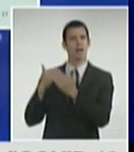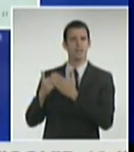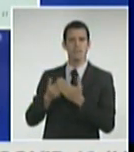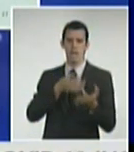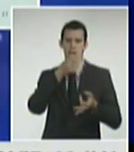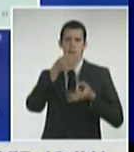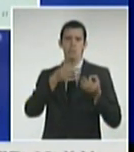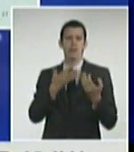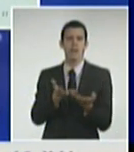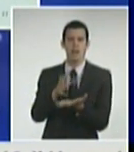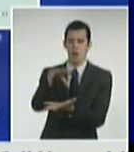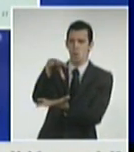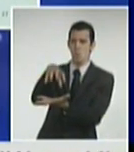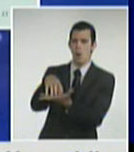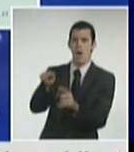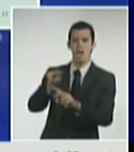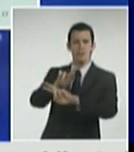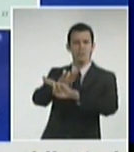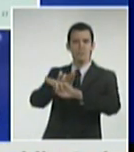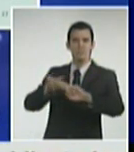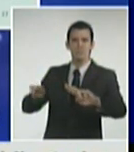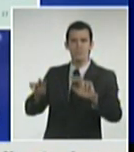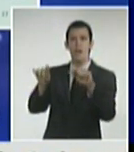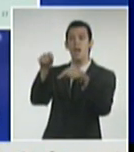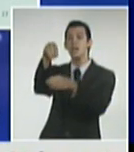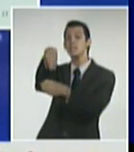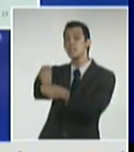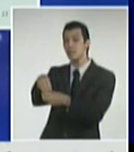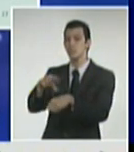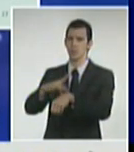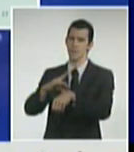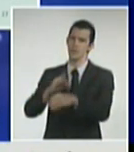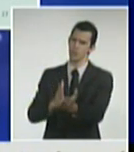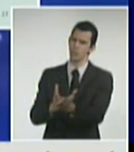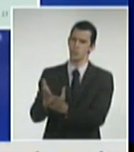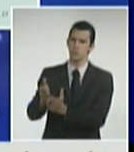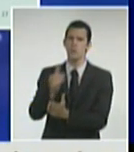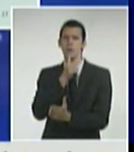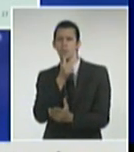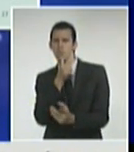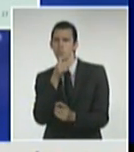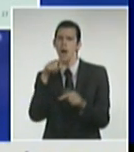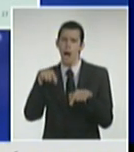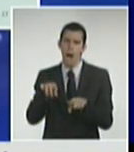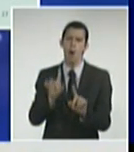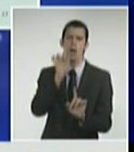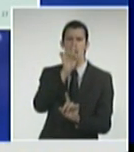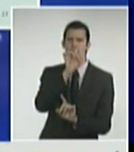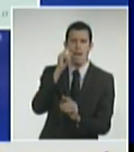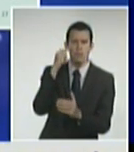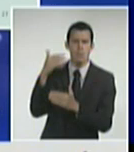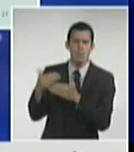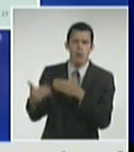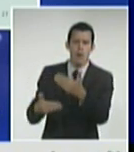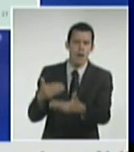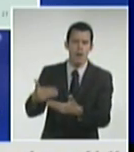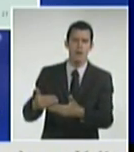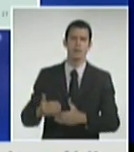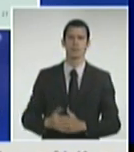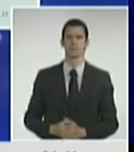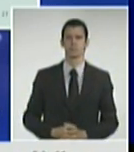este territorio y que acumula ya en los últimos 15 días 10 pacientes diagnosticados. Esto